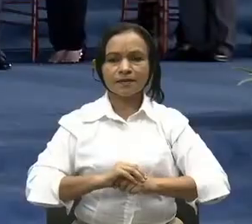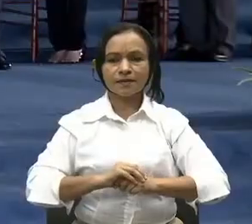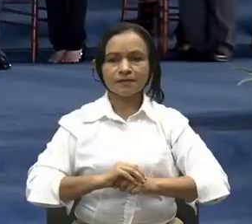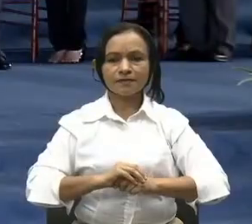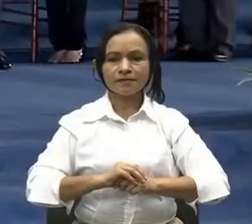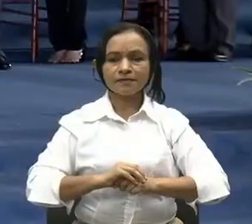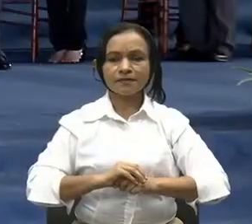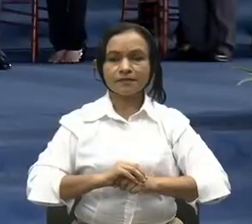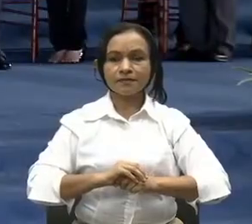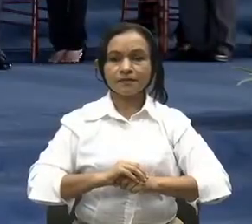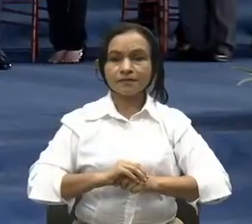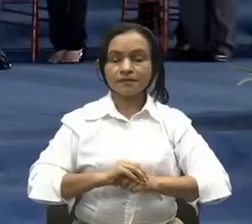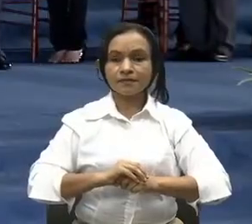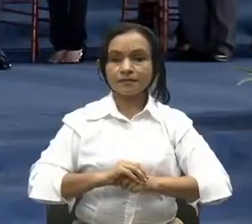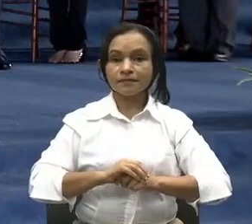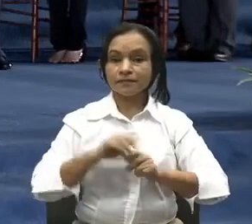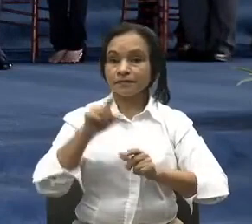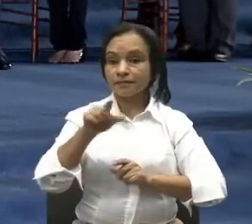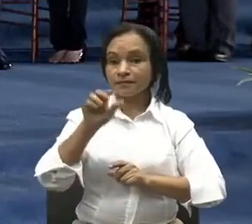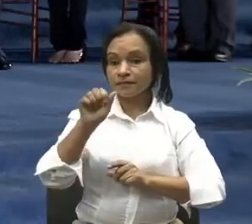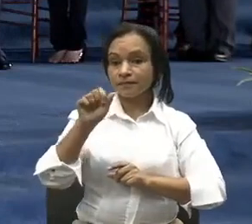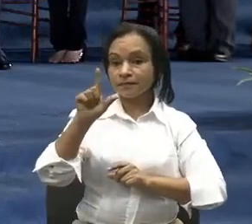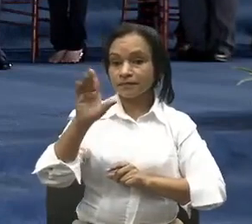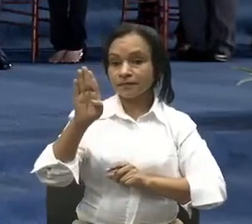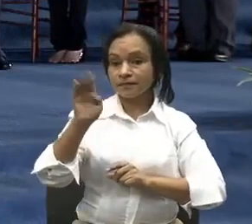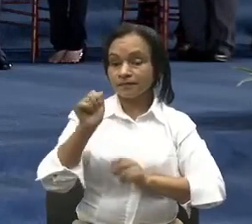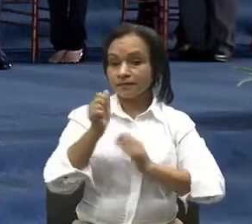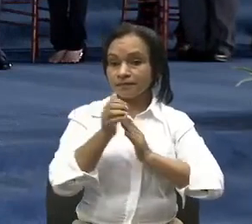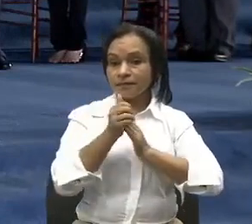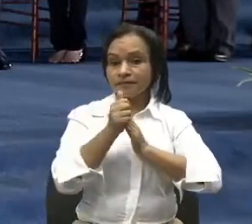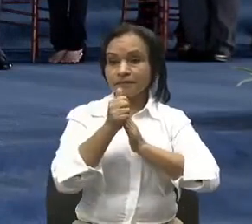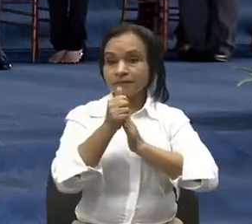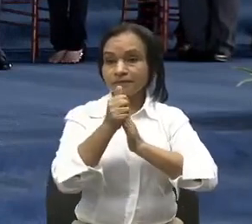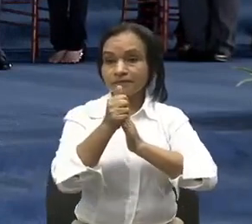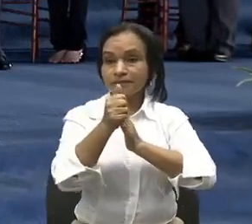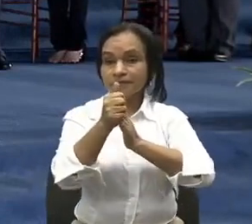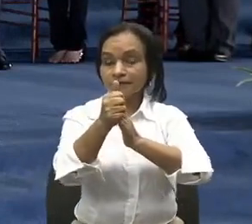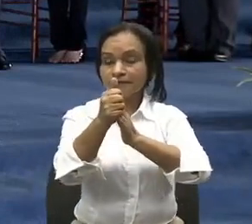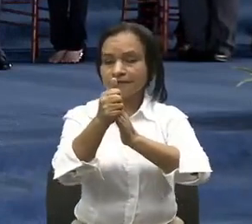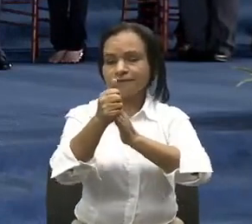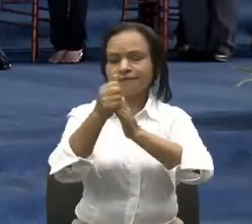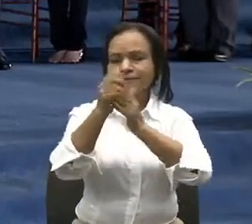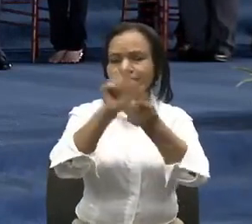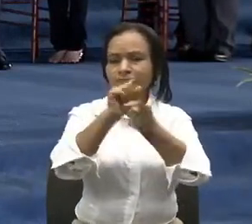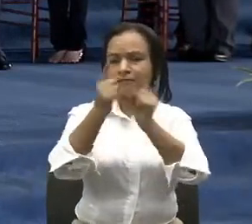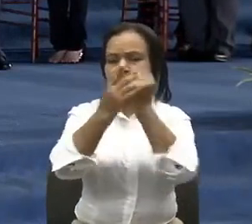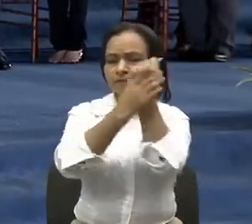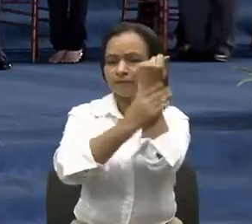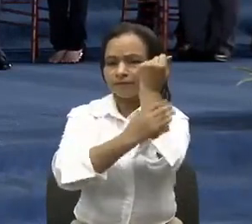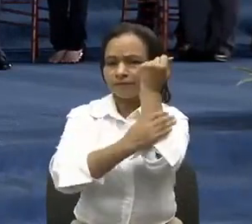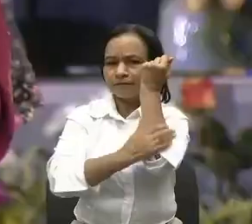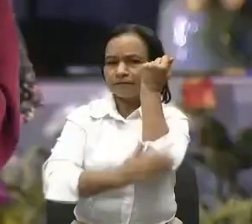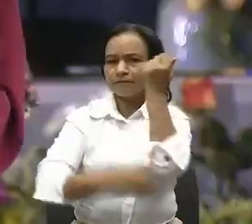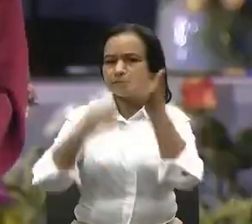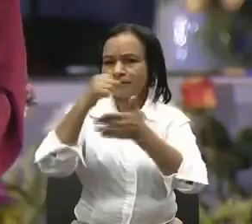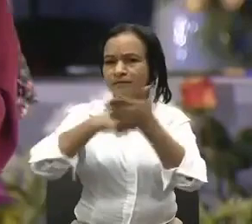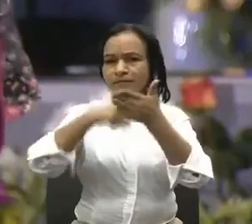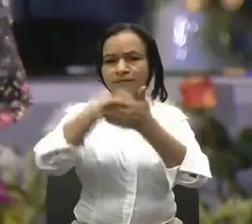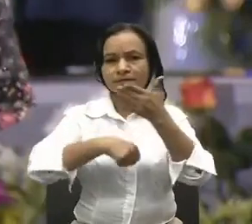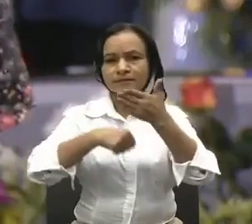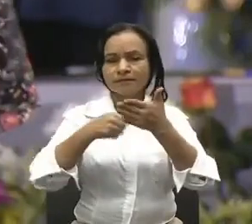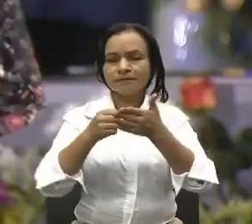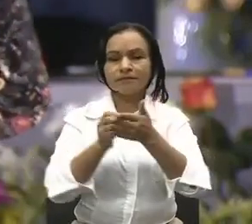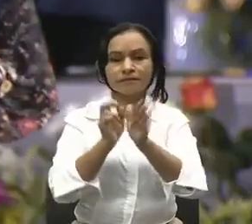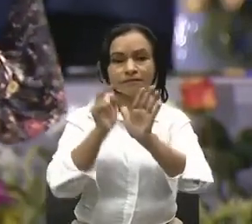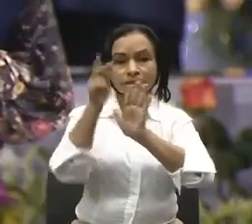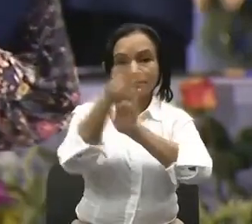O sea, el ALBA, que es una punta de lanza para combatir la pobreza. La comunidad de